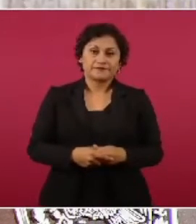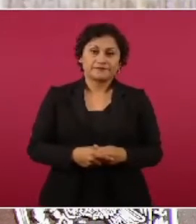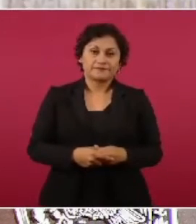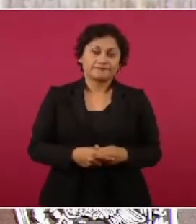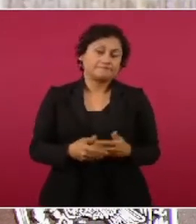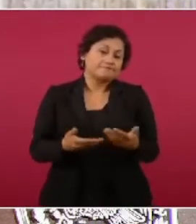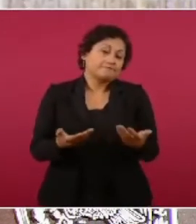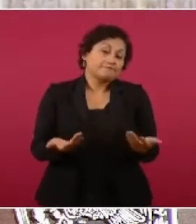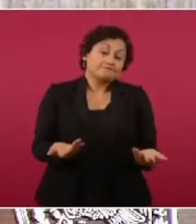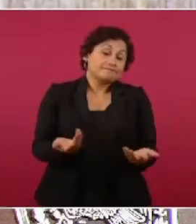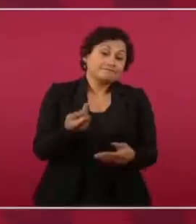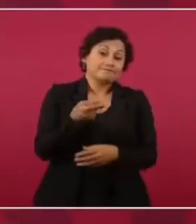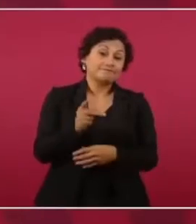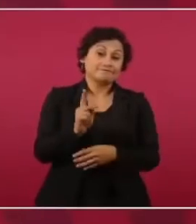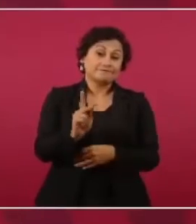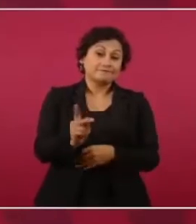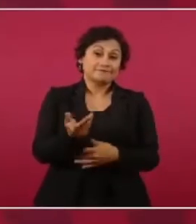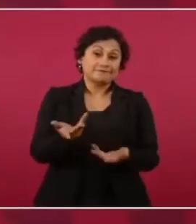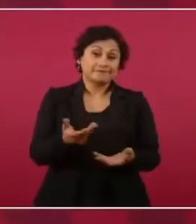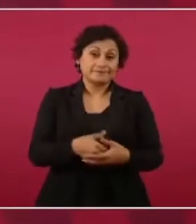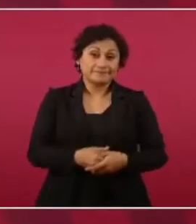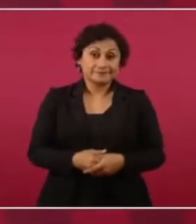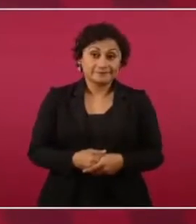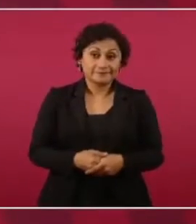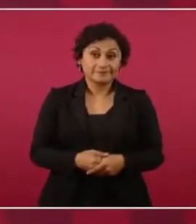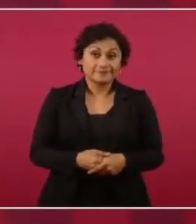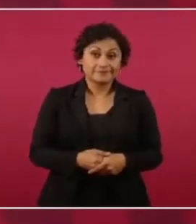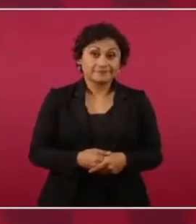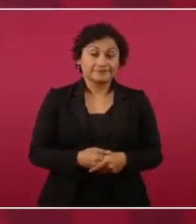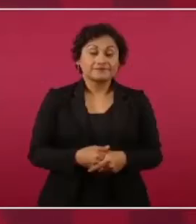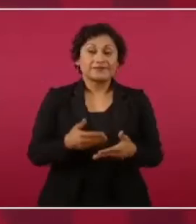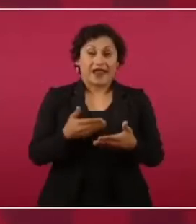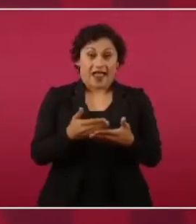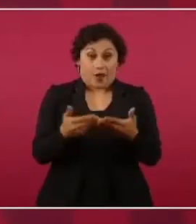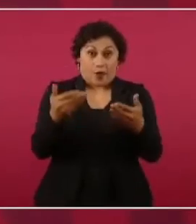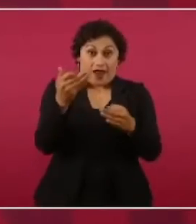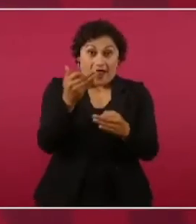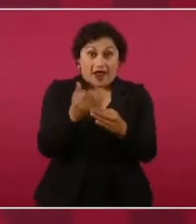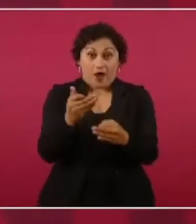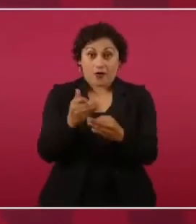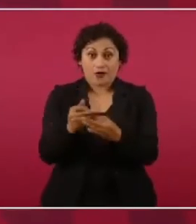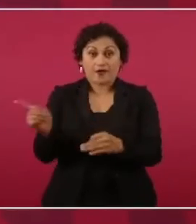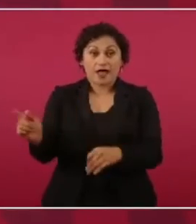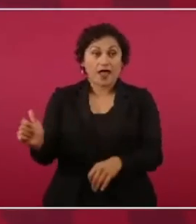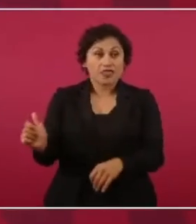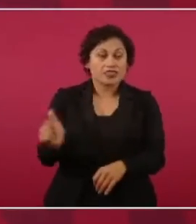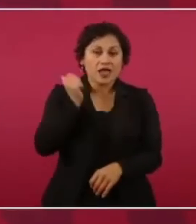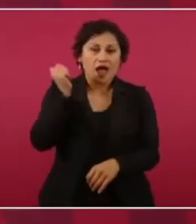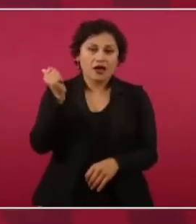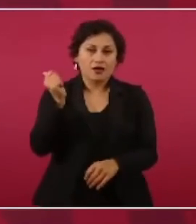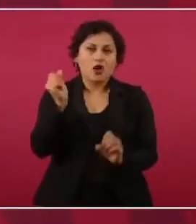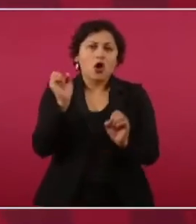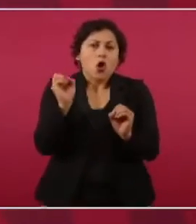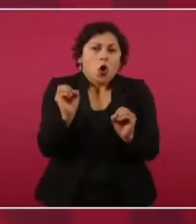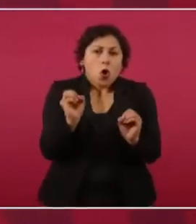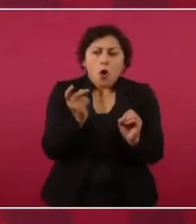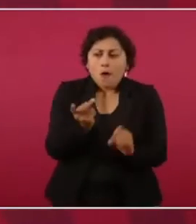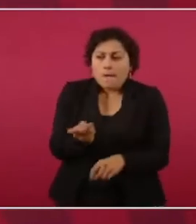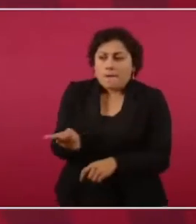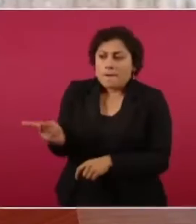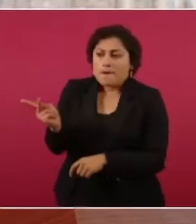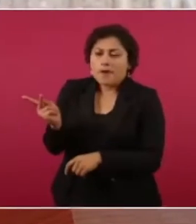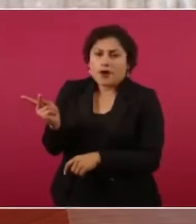Pero pues ahora se le presentó la oportunidad o le preguntaron